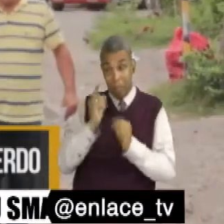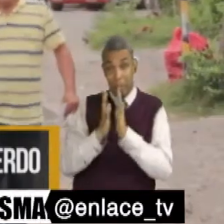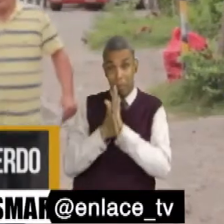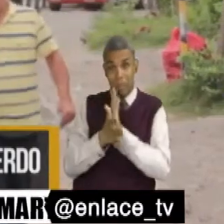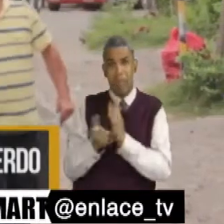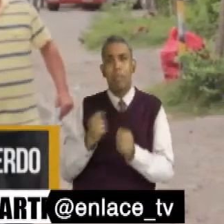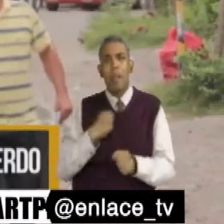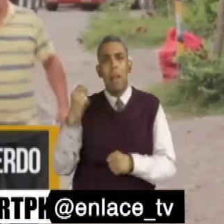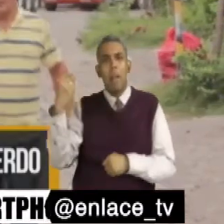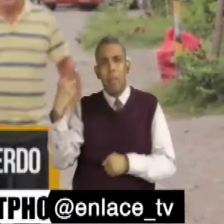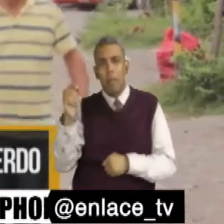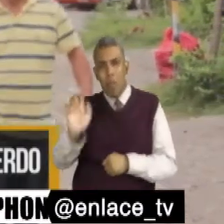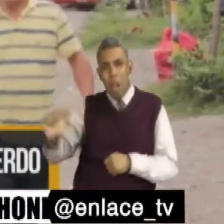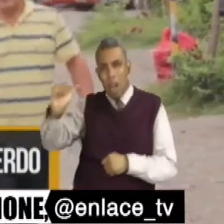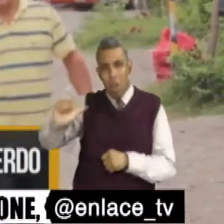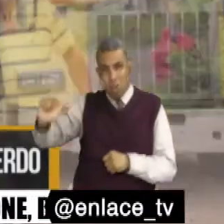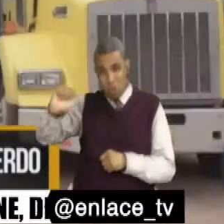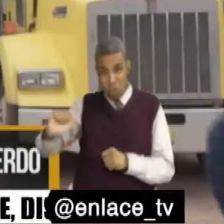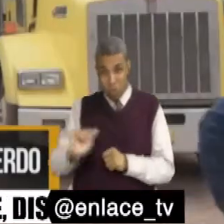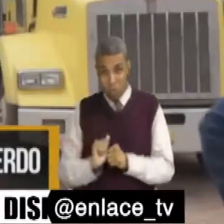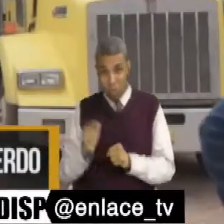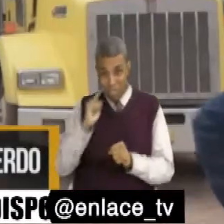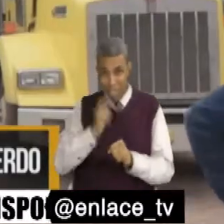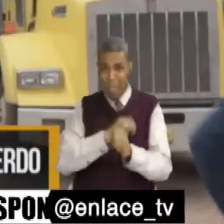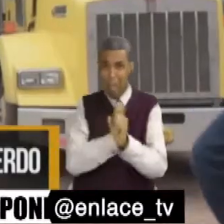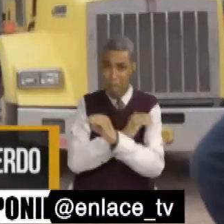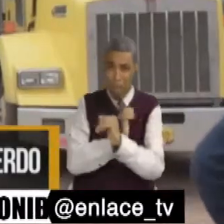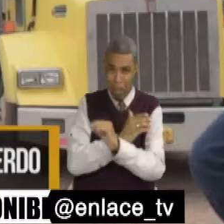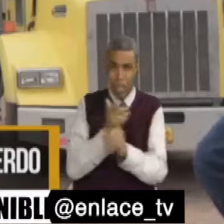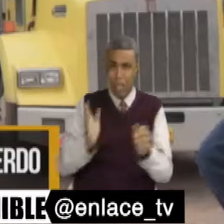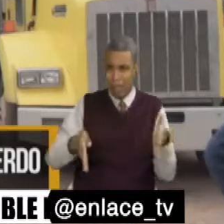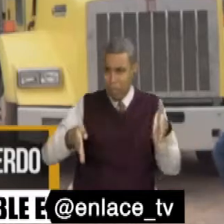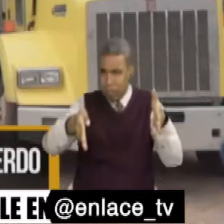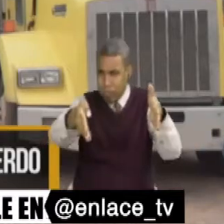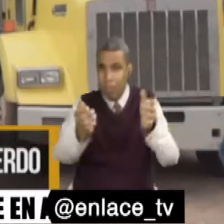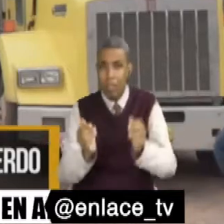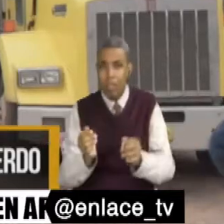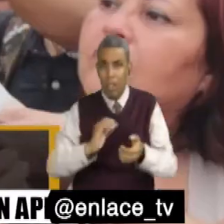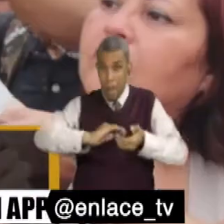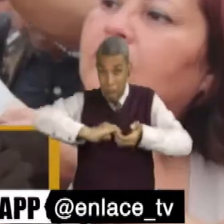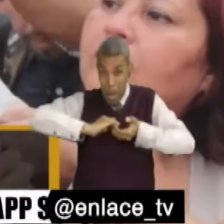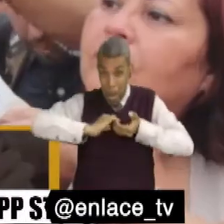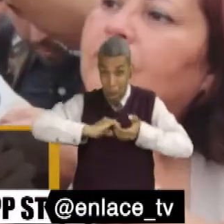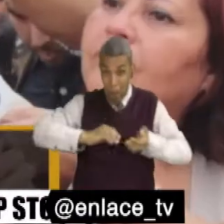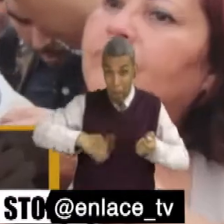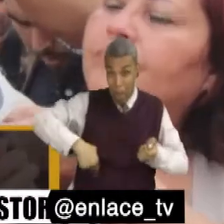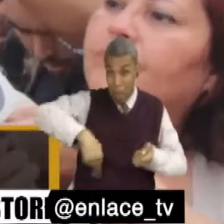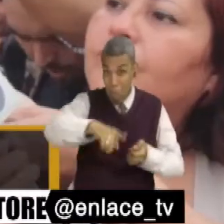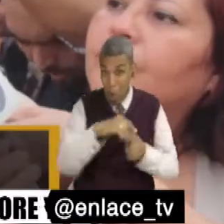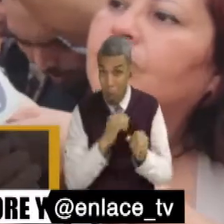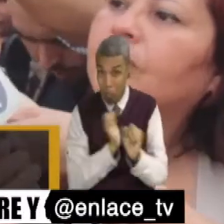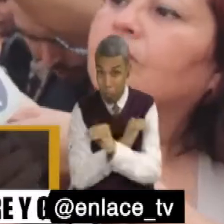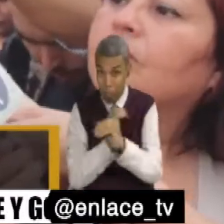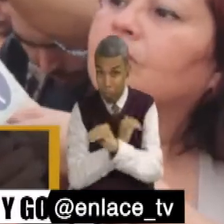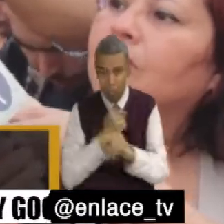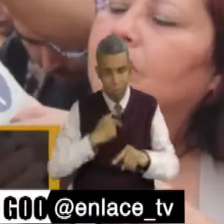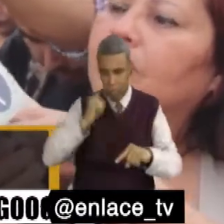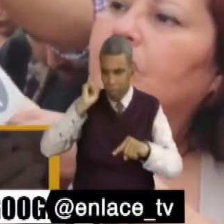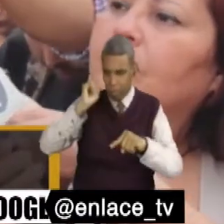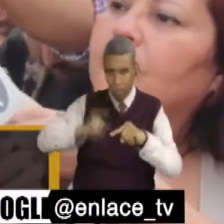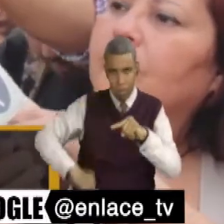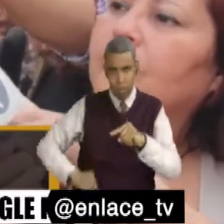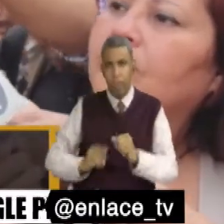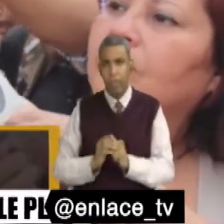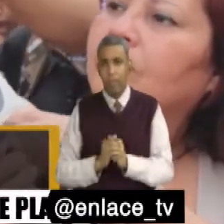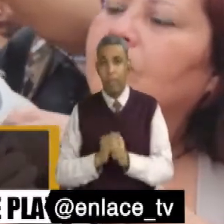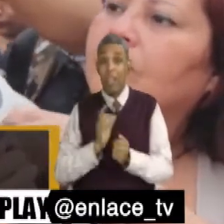del casco urbano de la ciudad podrá transitar vehículos de carga pesada como las tractomulas. Ya está la maquinaria Ecopetrol, Impala está